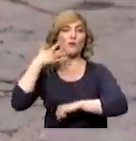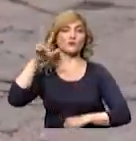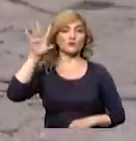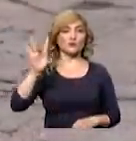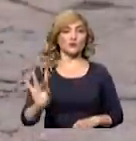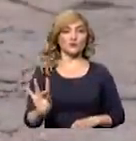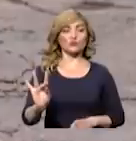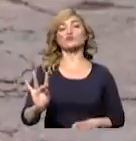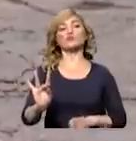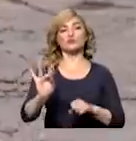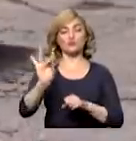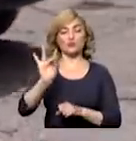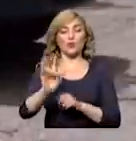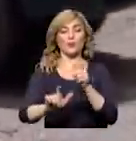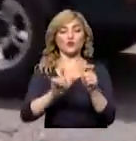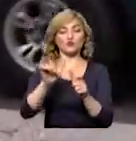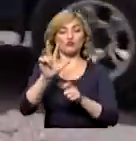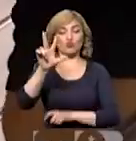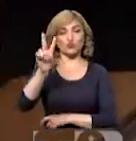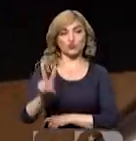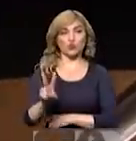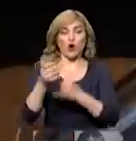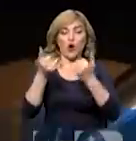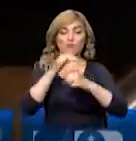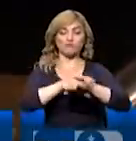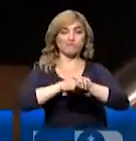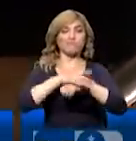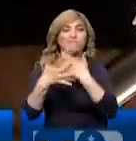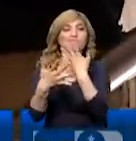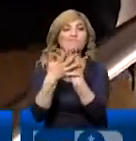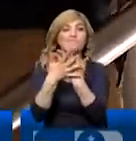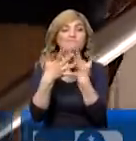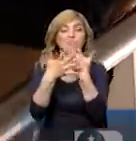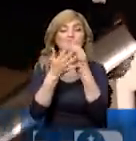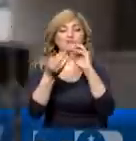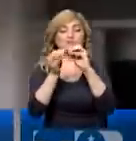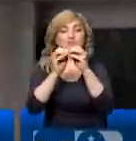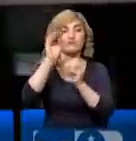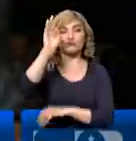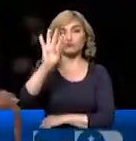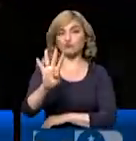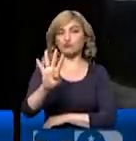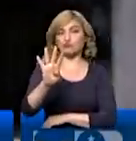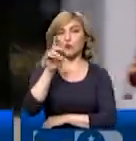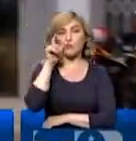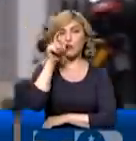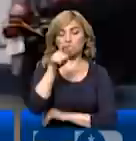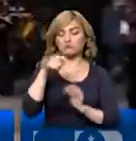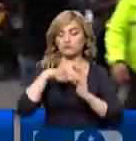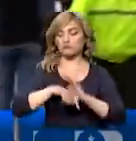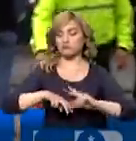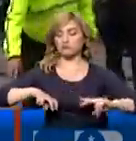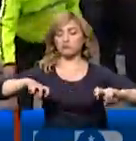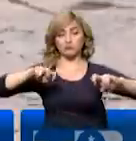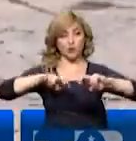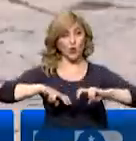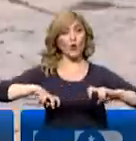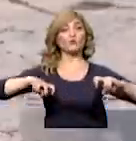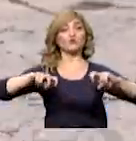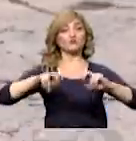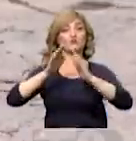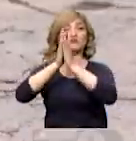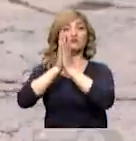junto a otras 32 personas. Él hoy cumple prisión preventiva en la cárcel 4. La Fiscalía investiga este caso en el que se